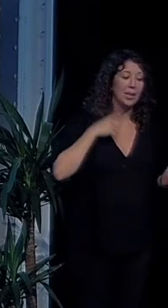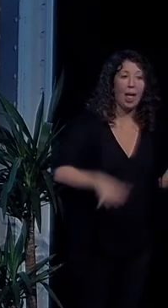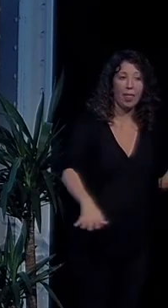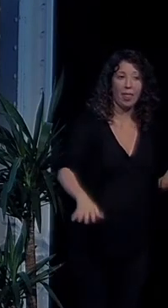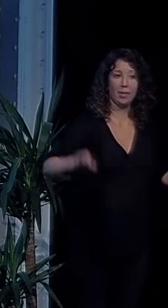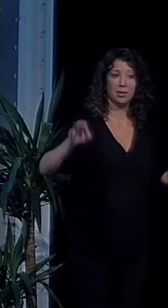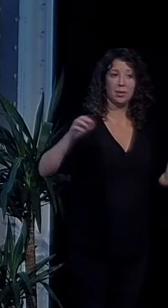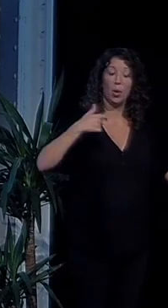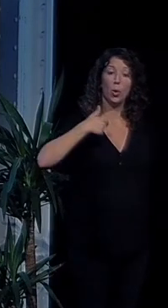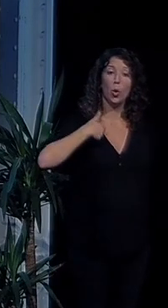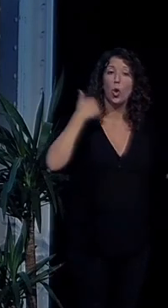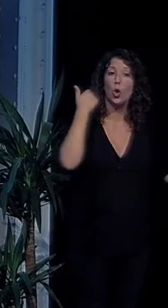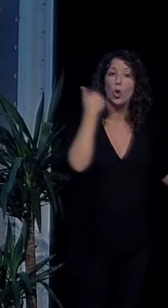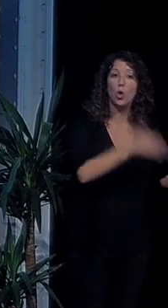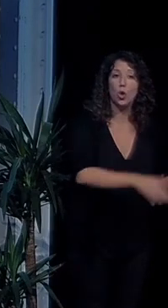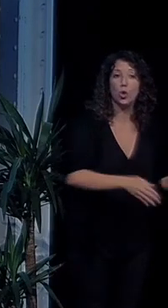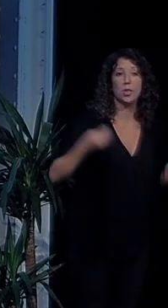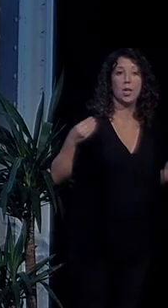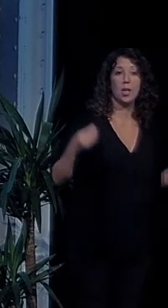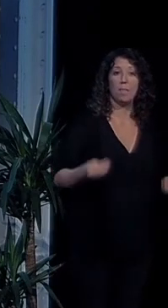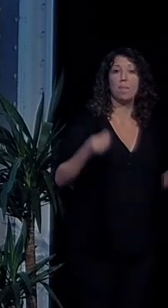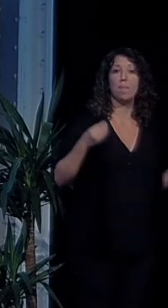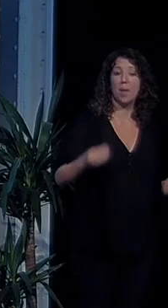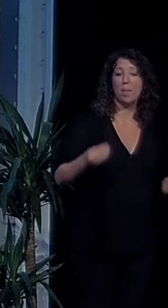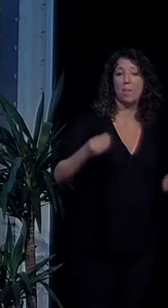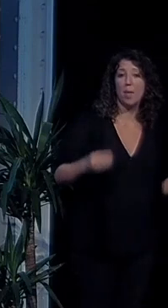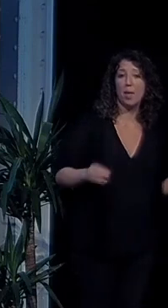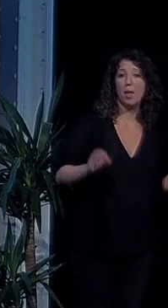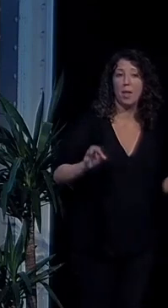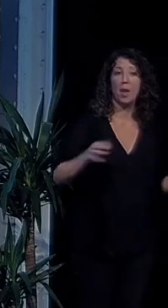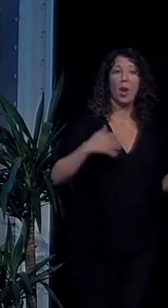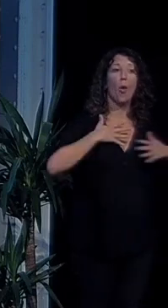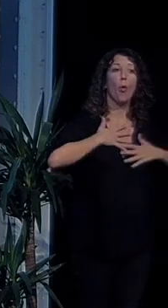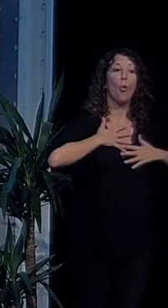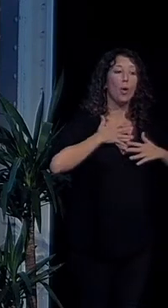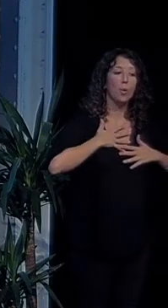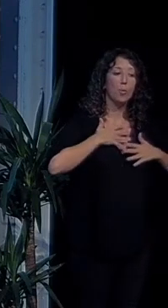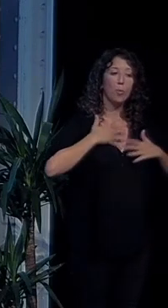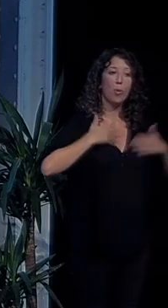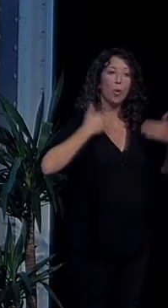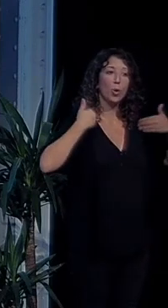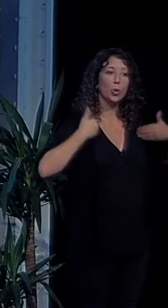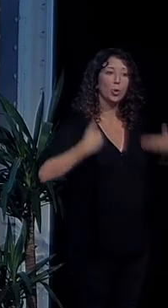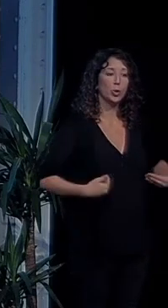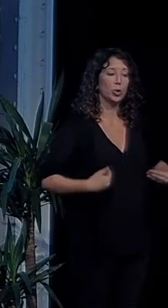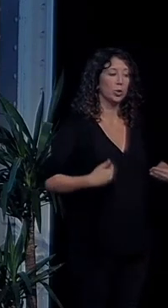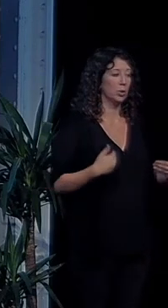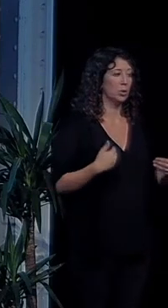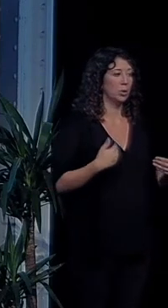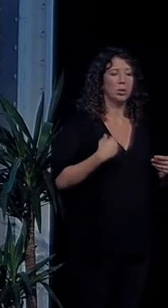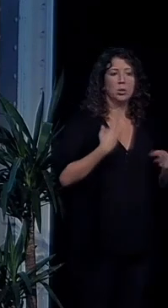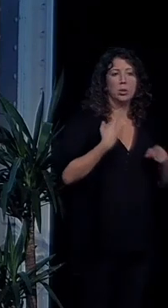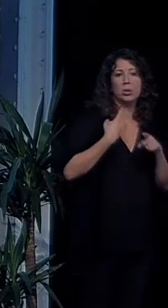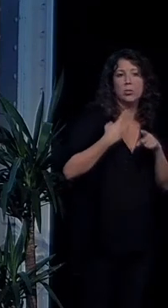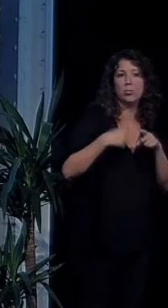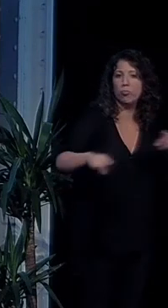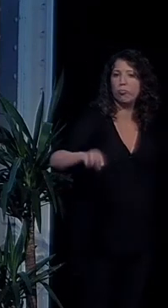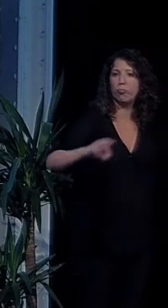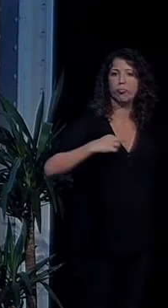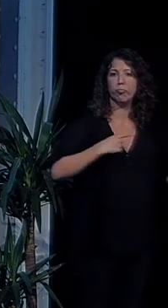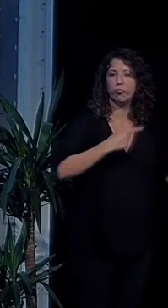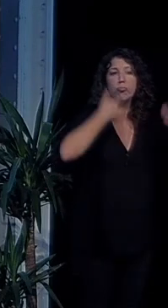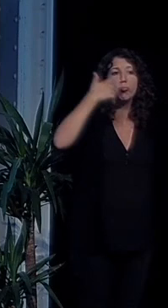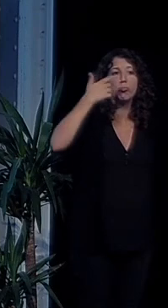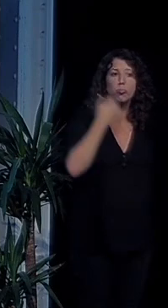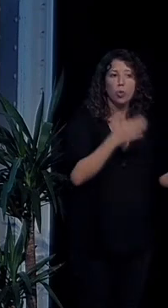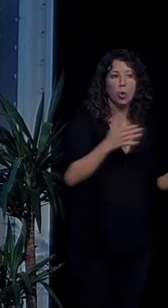acepciones. Yo no sé en qué otro... Es el lugar de los cuerpos no binarios, no heterosexuales. No sé en qué